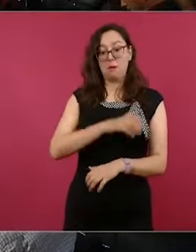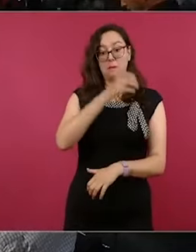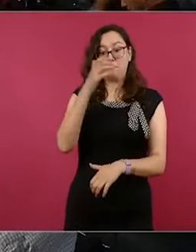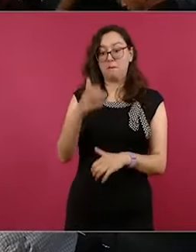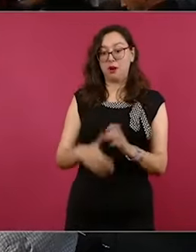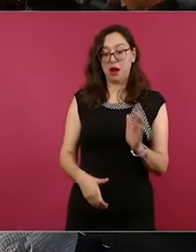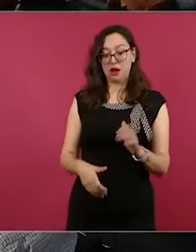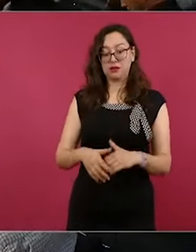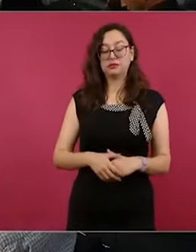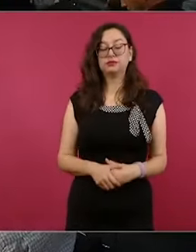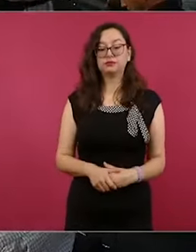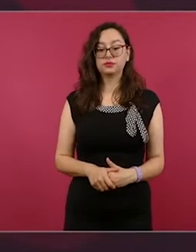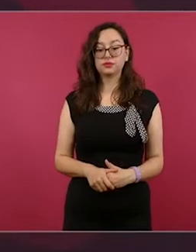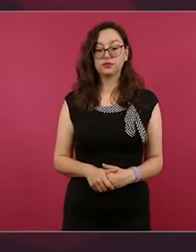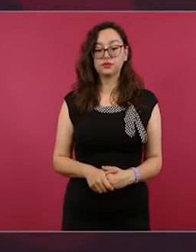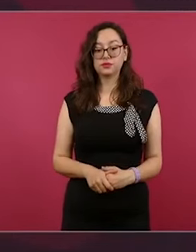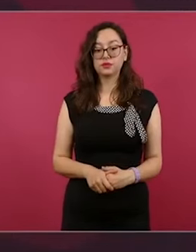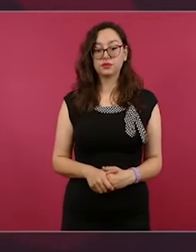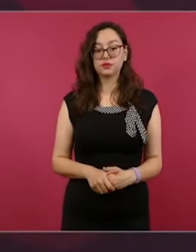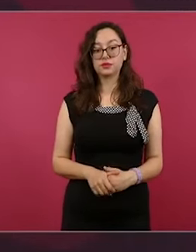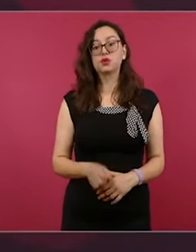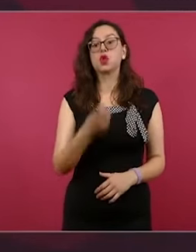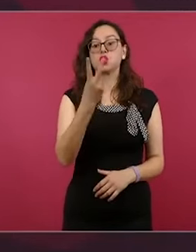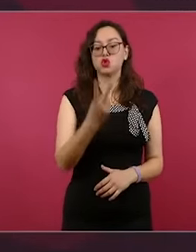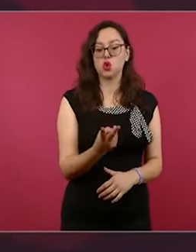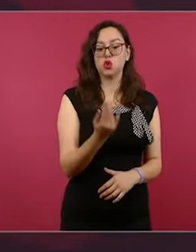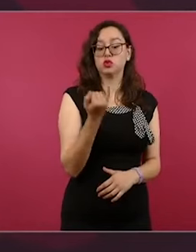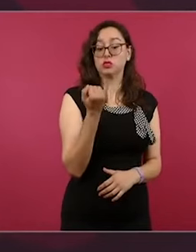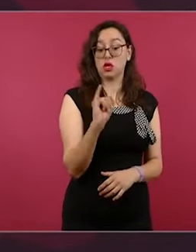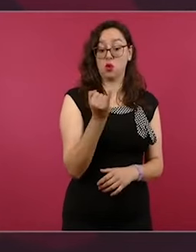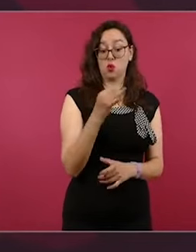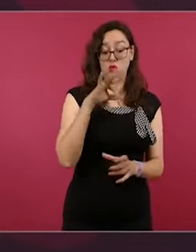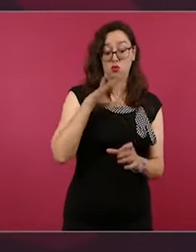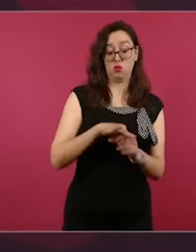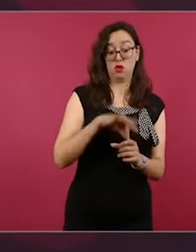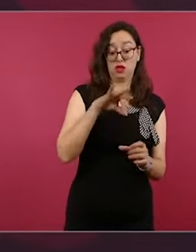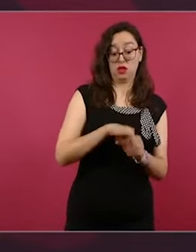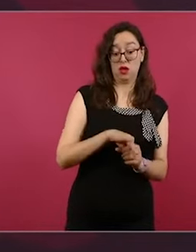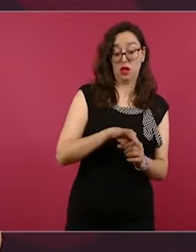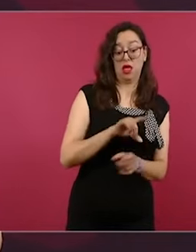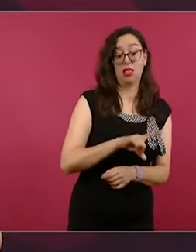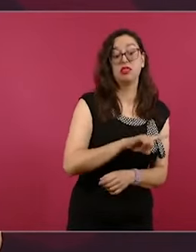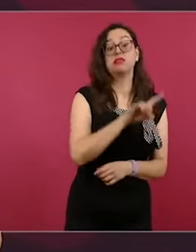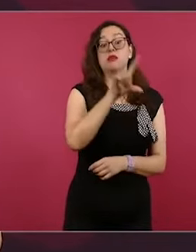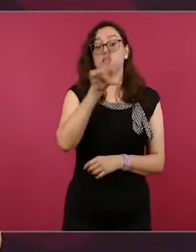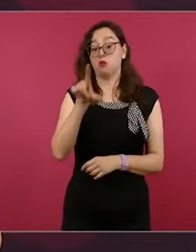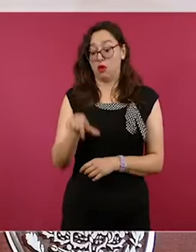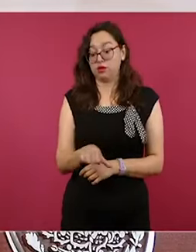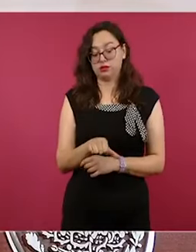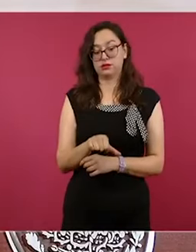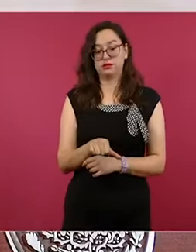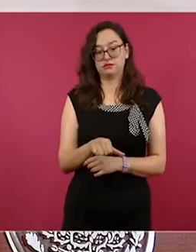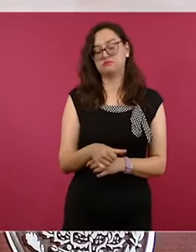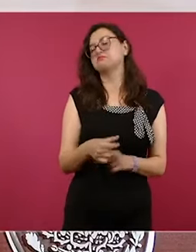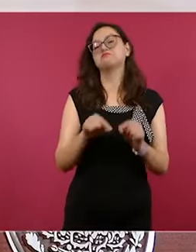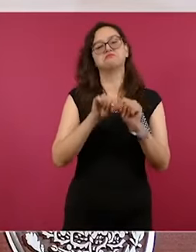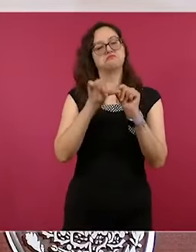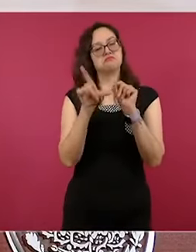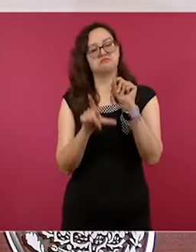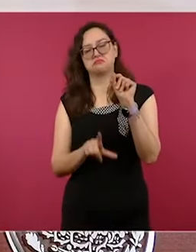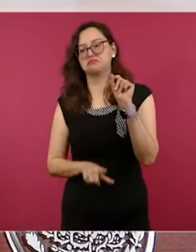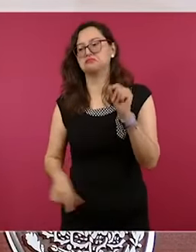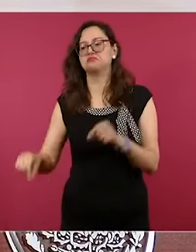Después del día dos voy a recorrer todo el país,